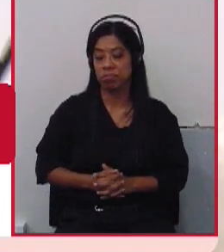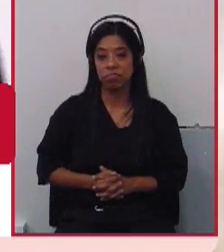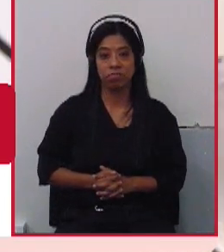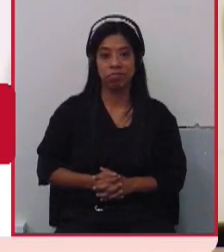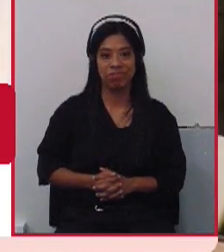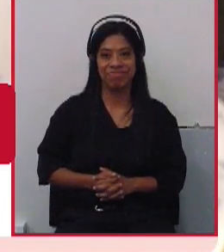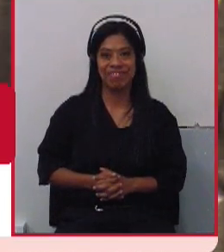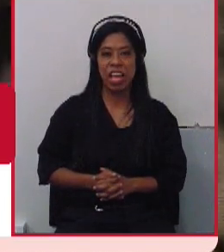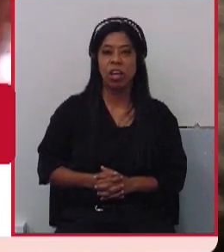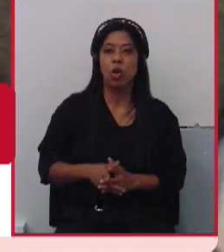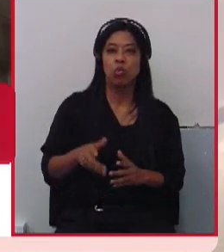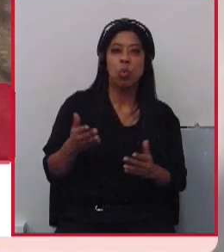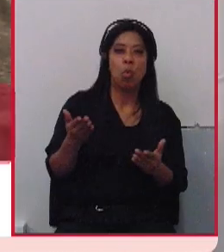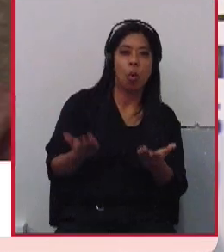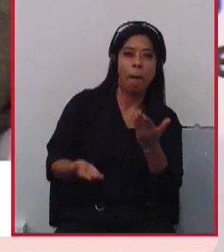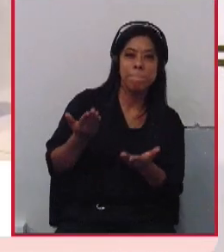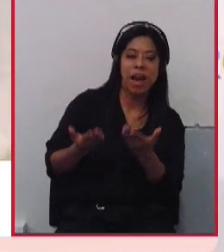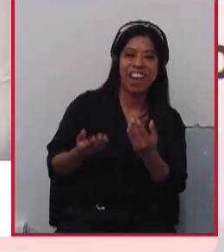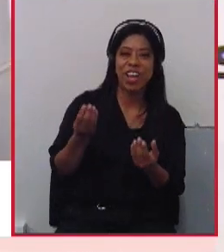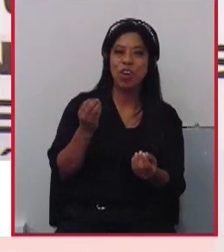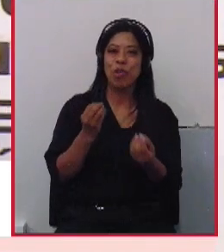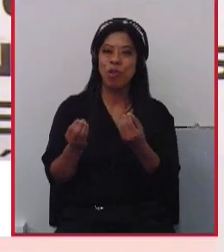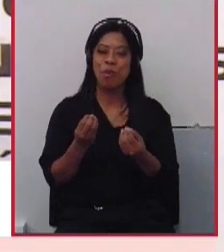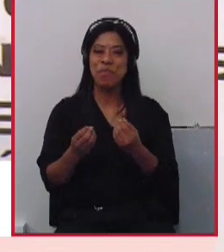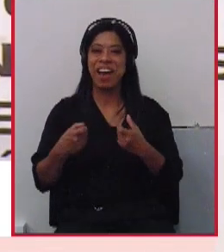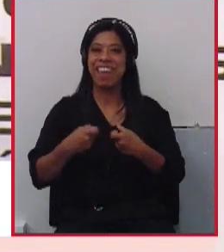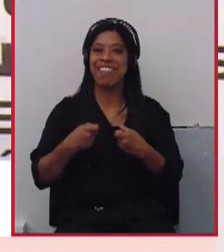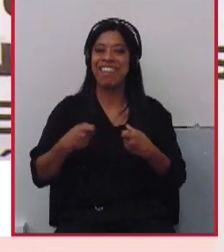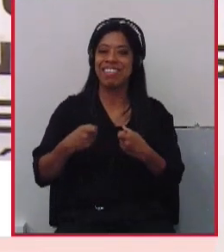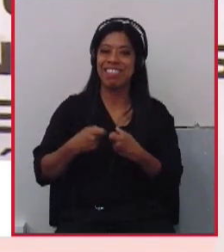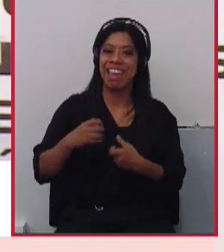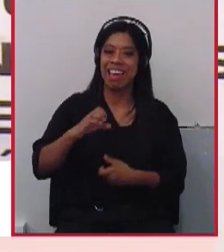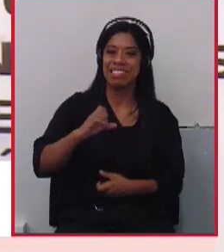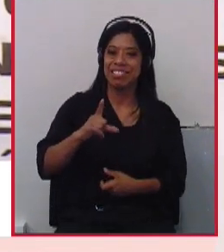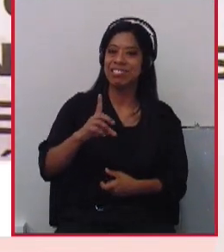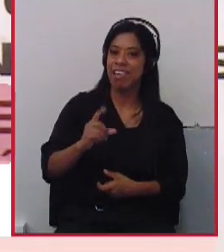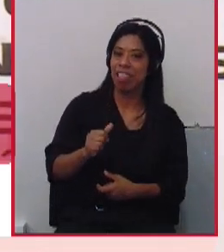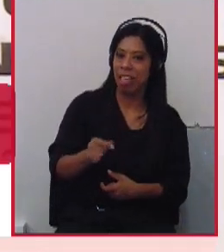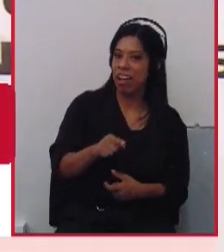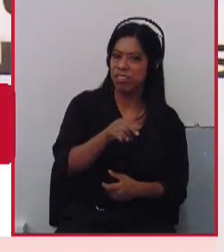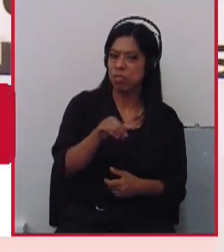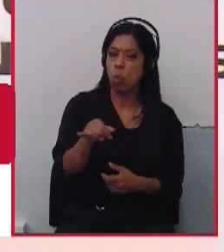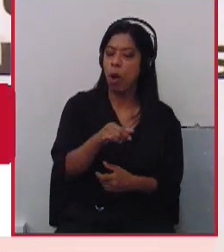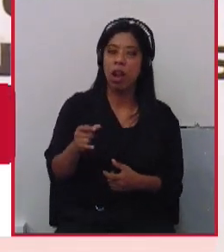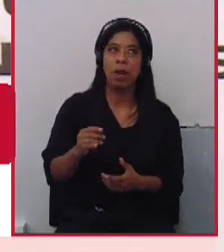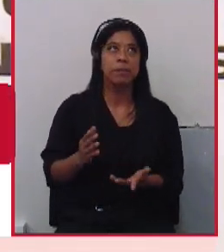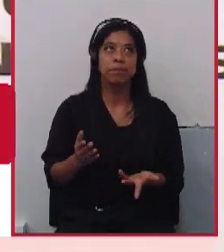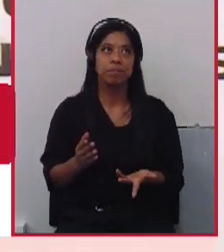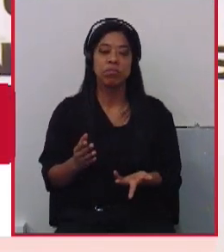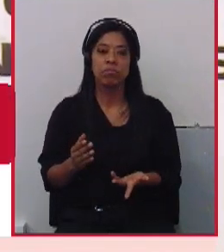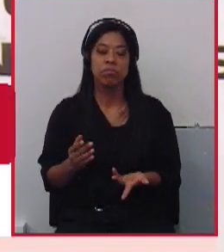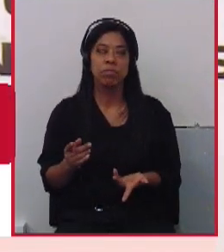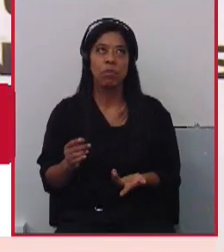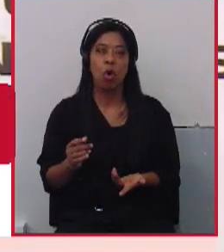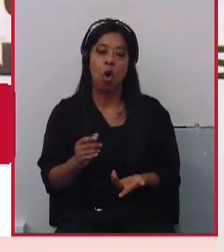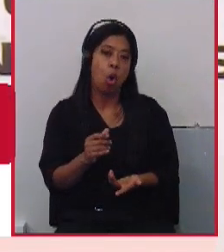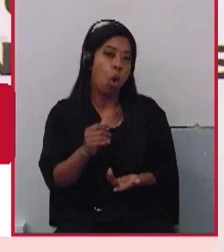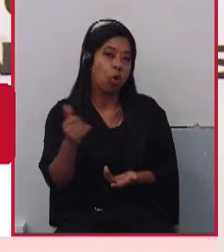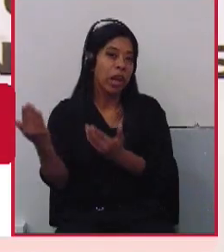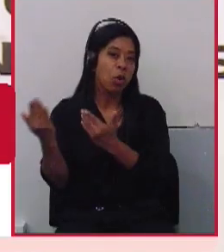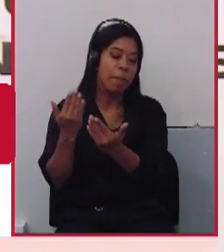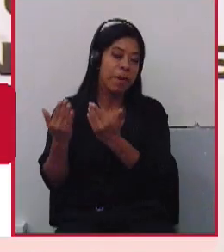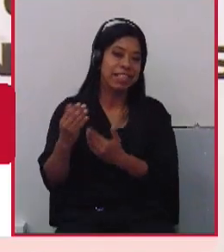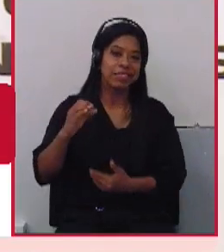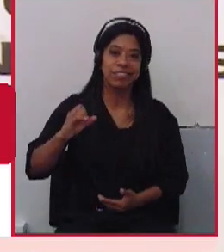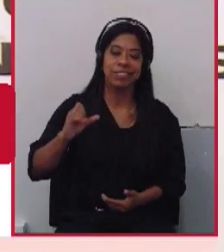¿Cómo se compara un poco el consumo de energía en una celda de este tipo, comparado, si es posible, la comparación con